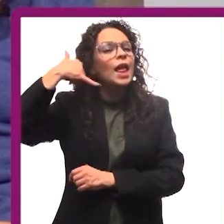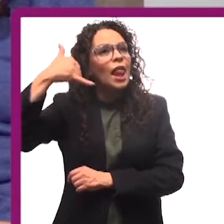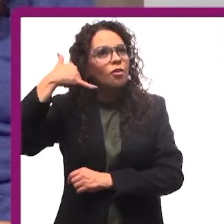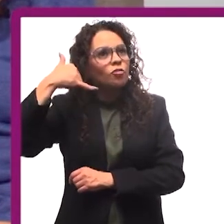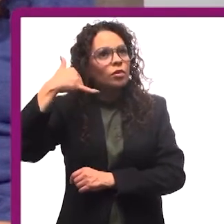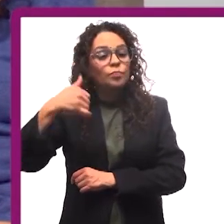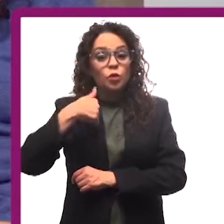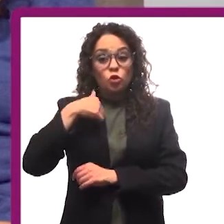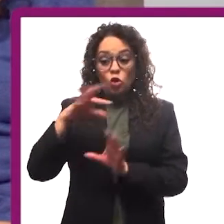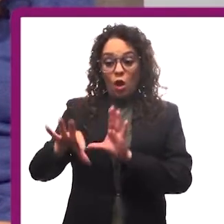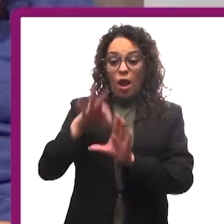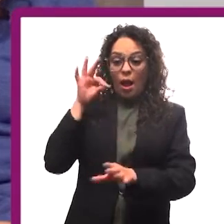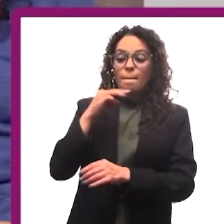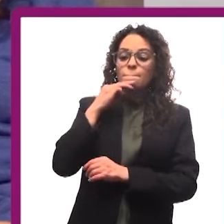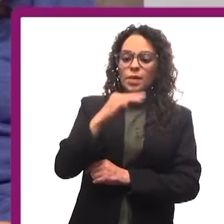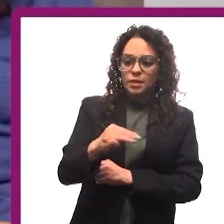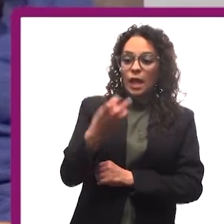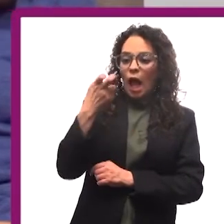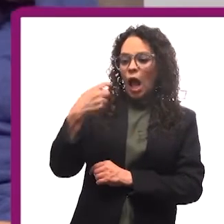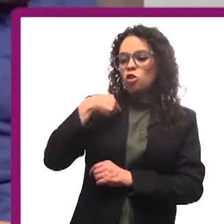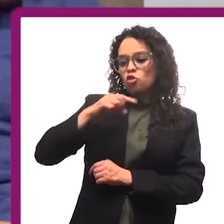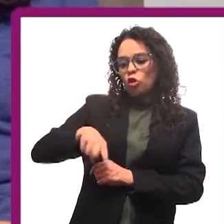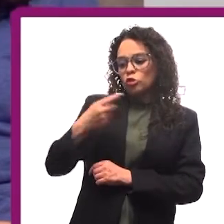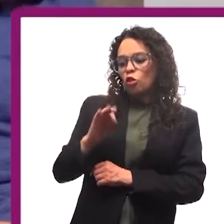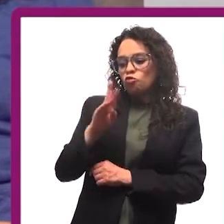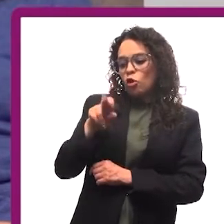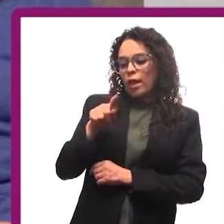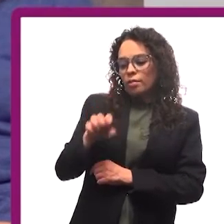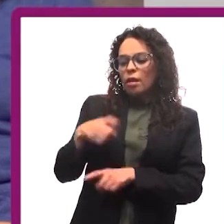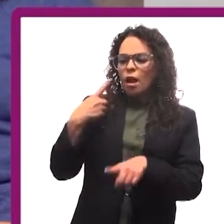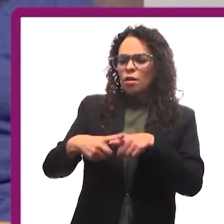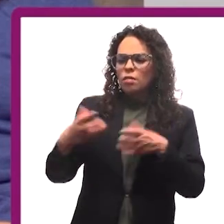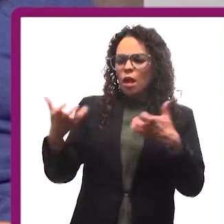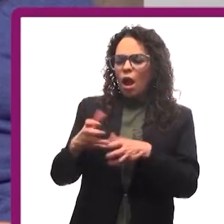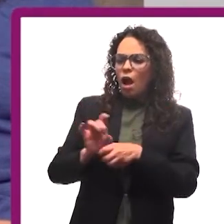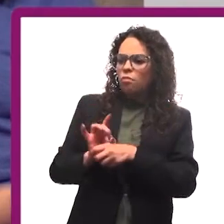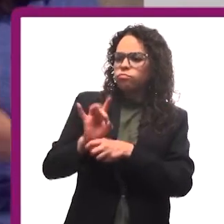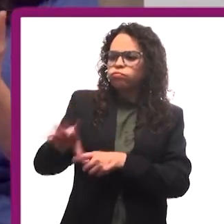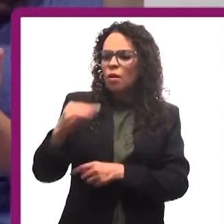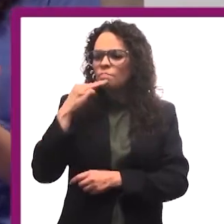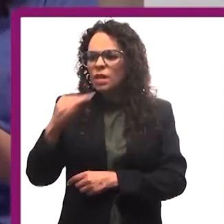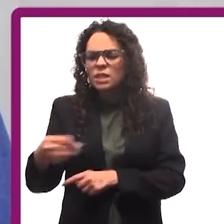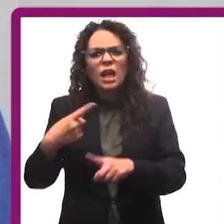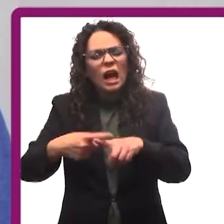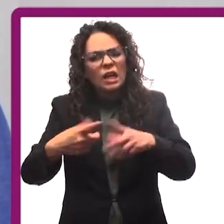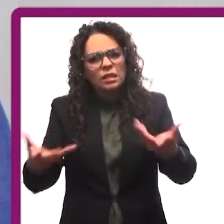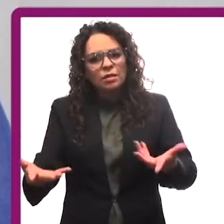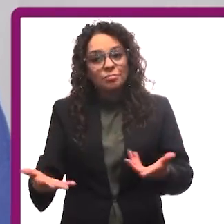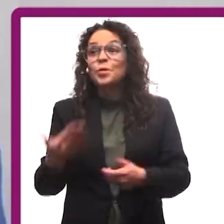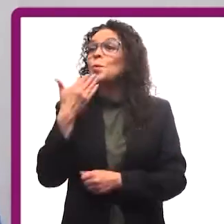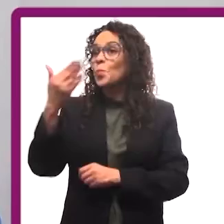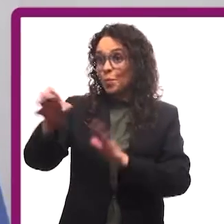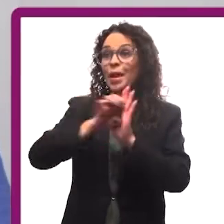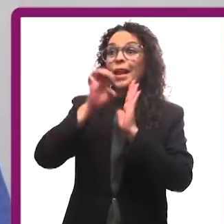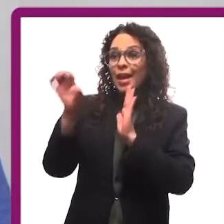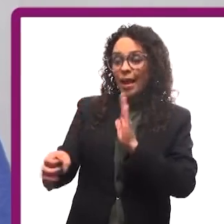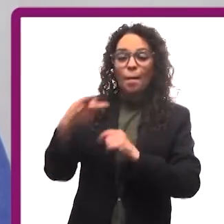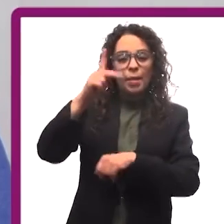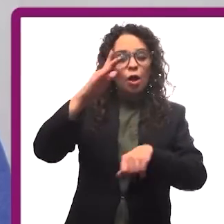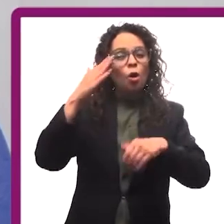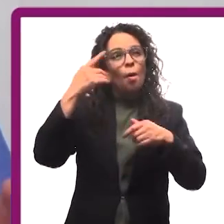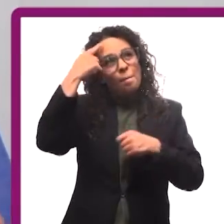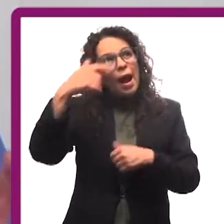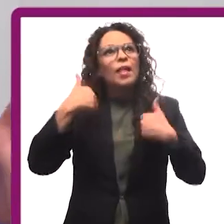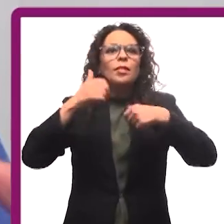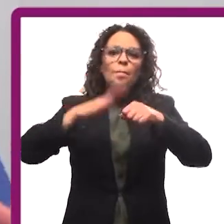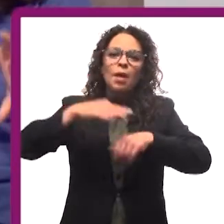el mensaje, por lo tanto, yo me convierto en la fuente. ¿Quién sería el transmisor? ¡Qué buen ejemplo, Hugo! Pero para que quede más